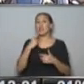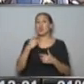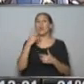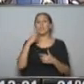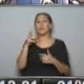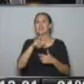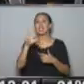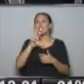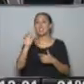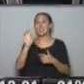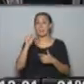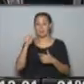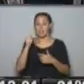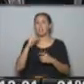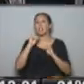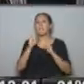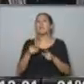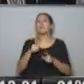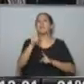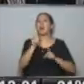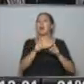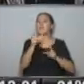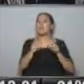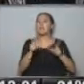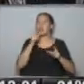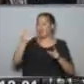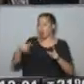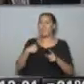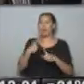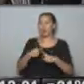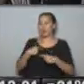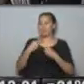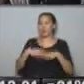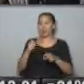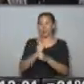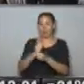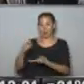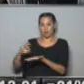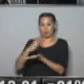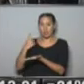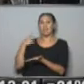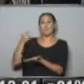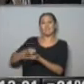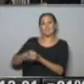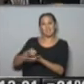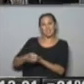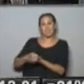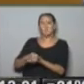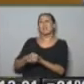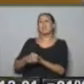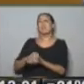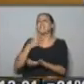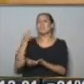4.330 pesos. Y la prestación de desempleo, que son trabajadores que están desempleados y que han optado por el derecho a la prestación al seguro